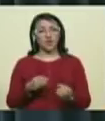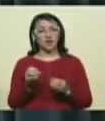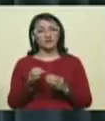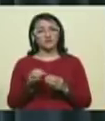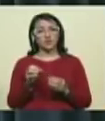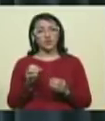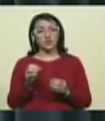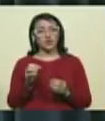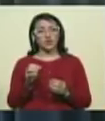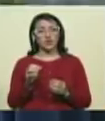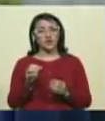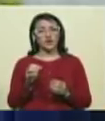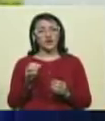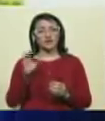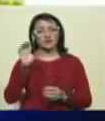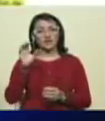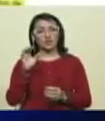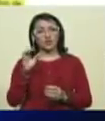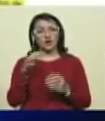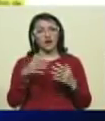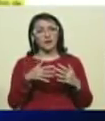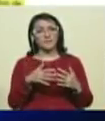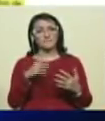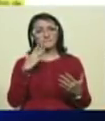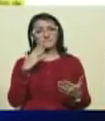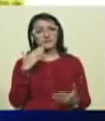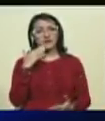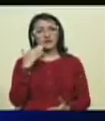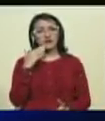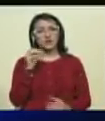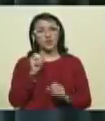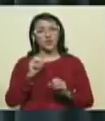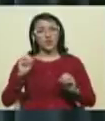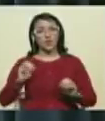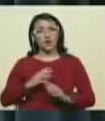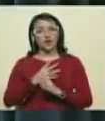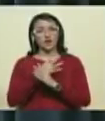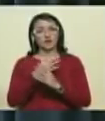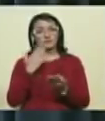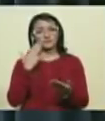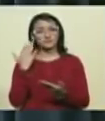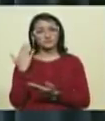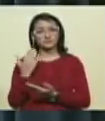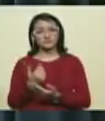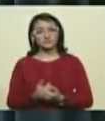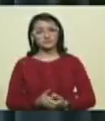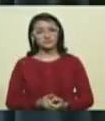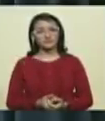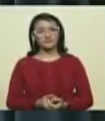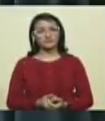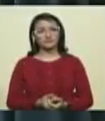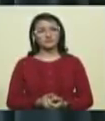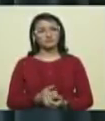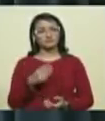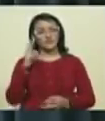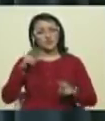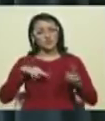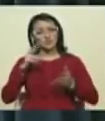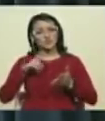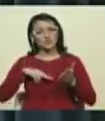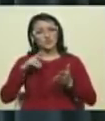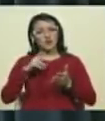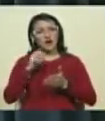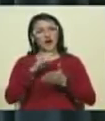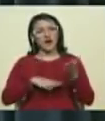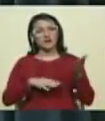Estados Americanos. Vamos a ver un sonido de qué dijo el presidente Maduro en esa oportunidad y vamos a revisar un poco mejor esta carta, porque esta carta dice